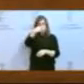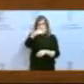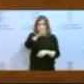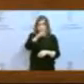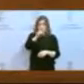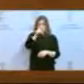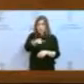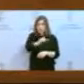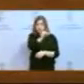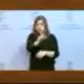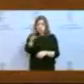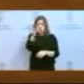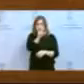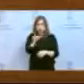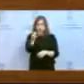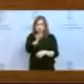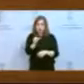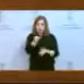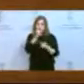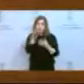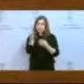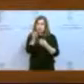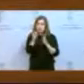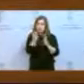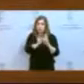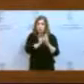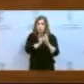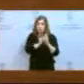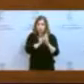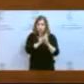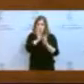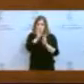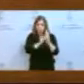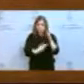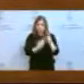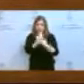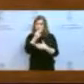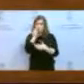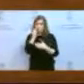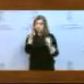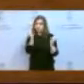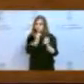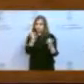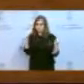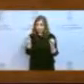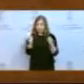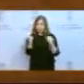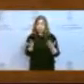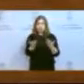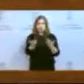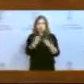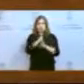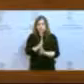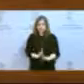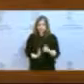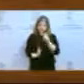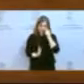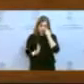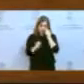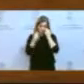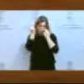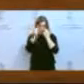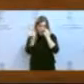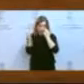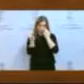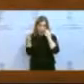trasladar semanalmente que este punto del orden del día no interesa a nadie? En fin, nosotros creemos que